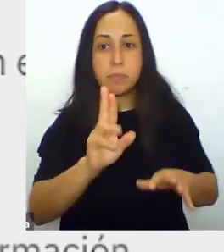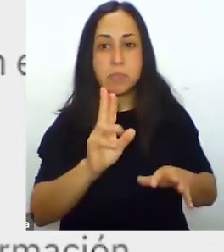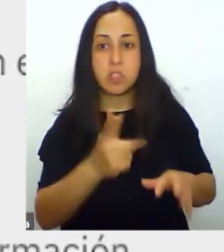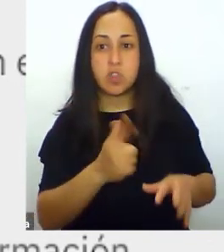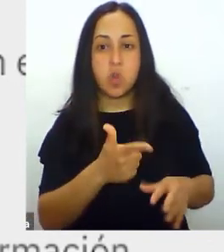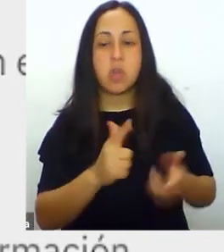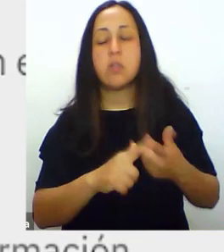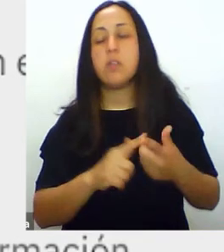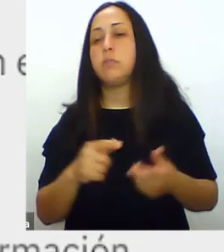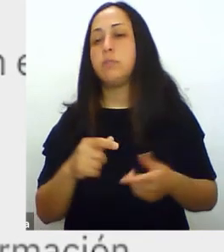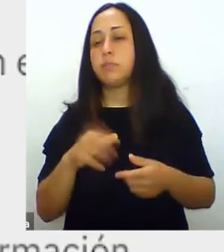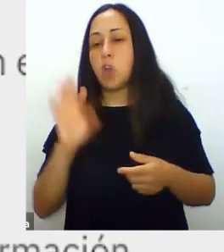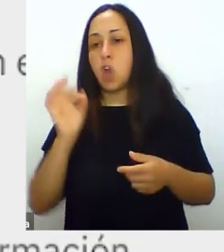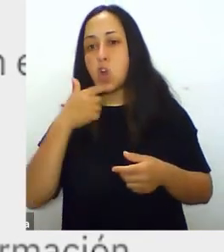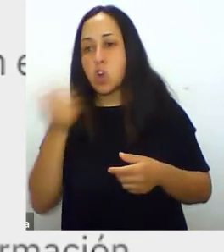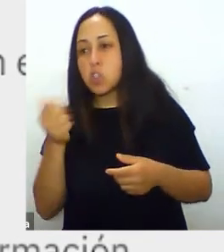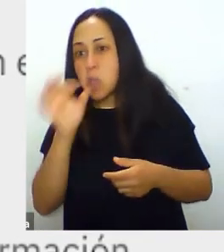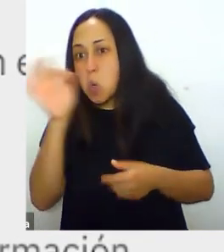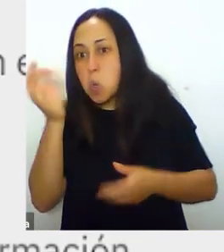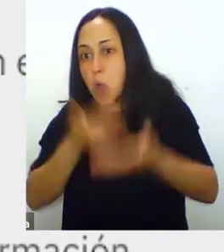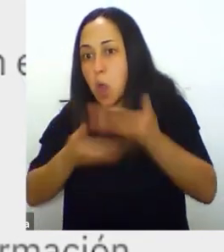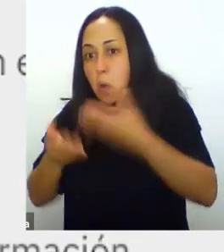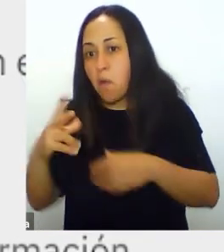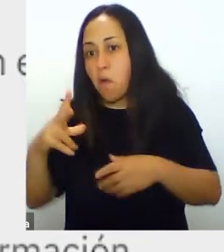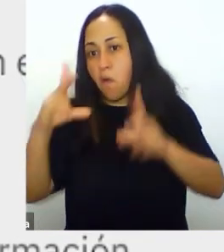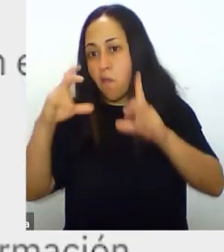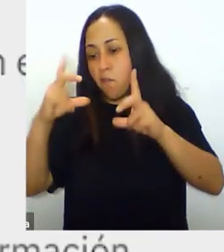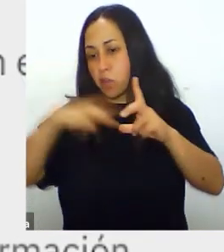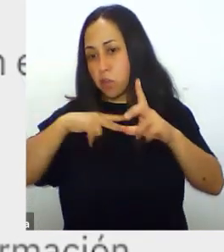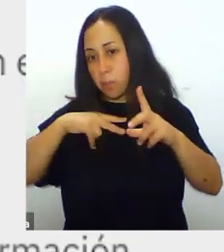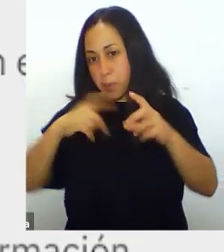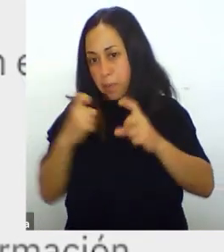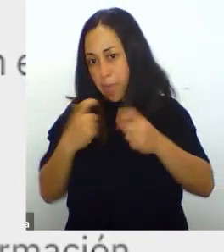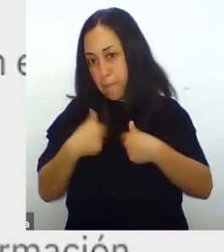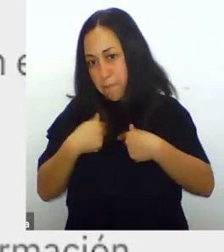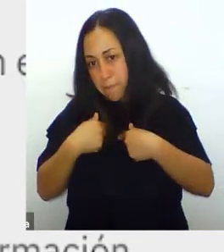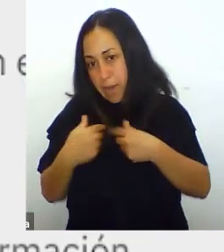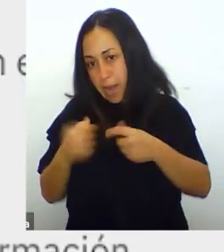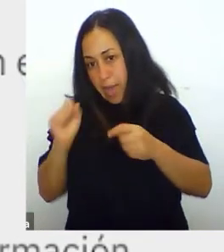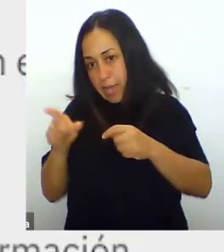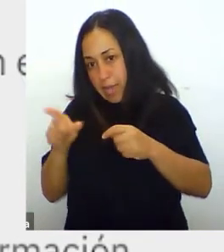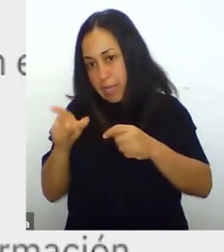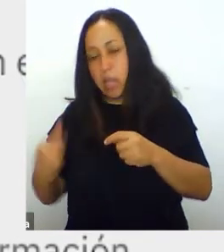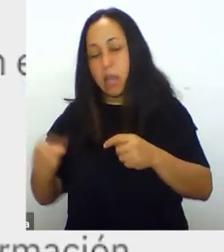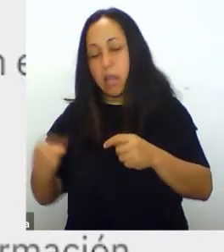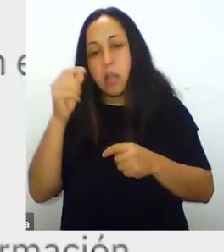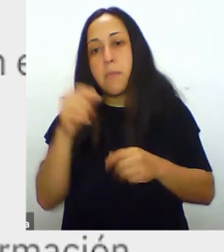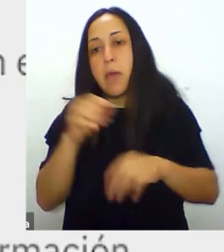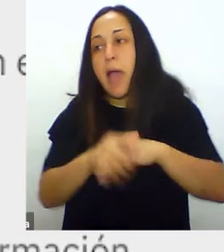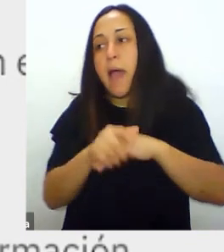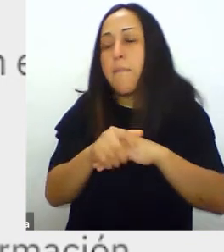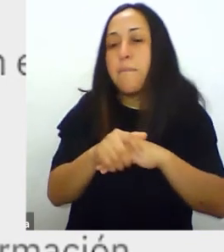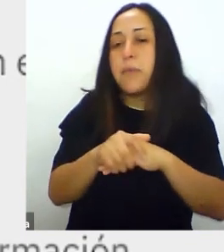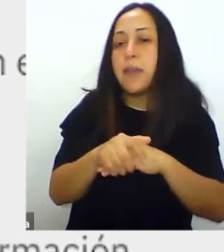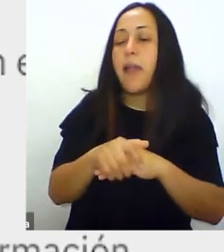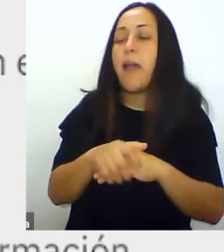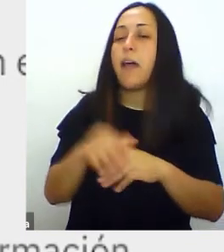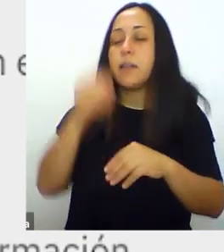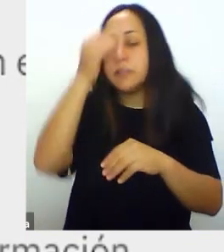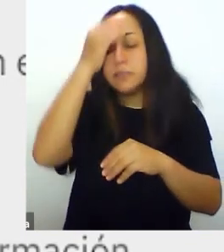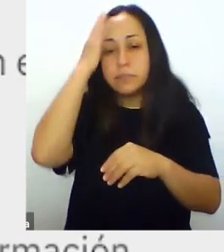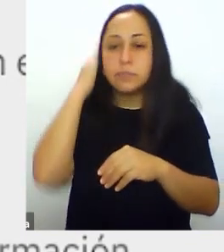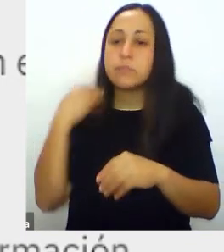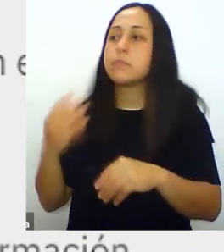bueno, Rosa nunca había compartido esas fotos con nadie, eran fotos personales solamente para ella, pero una amiga suya